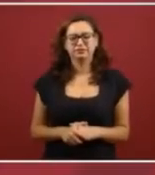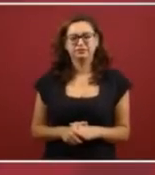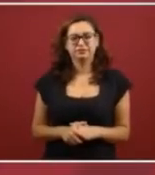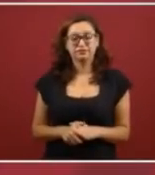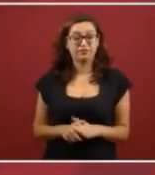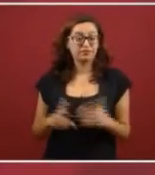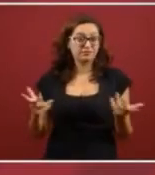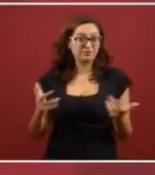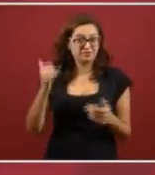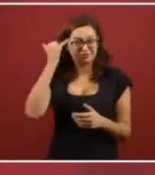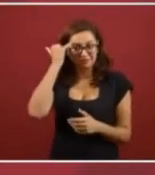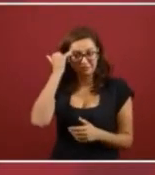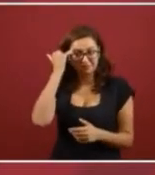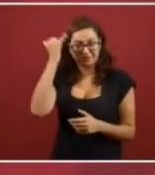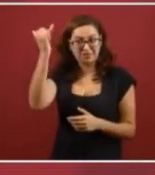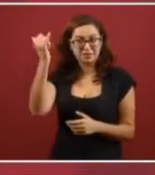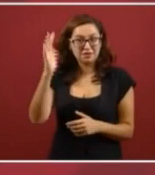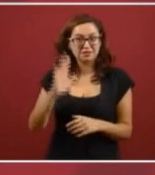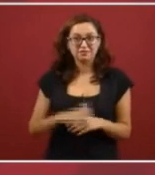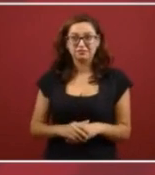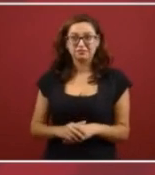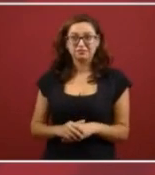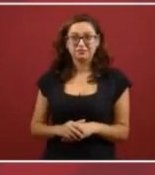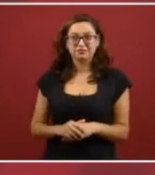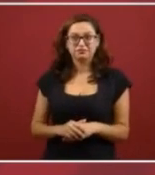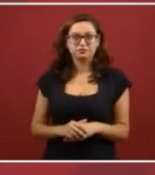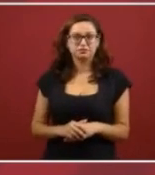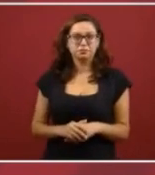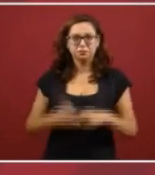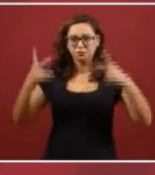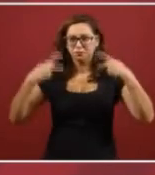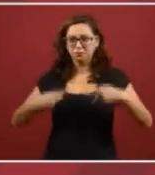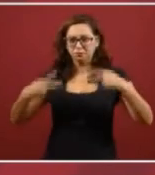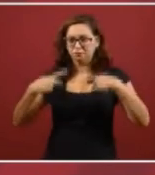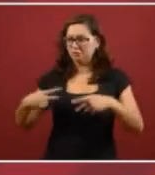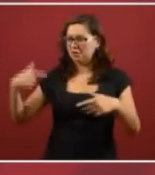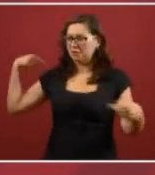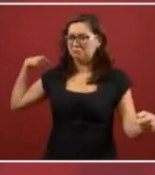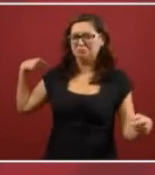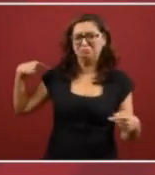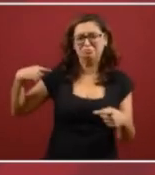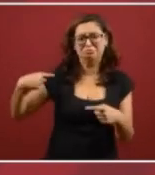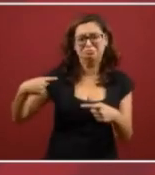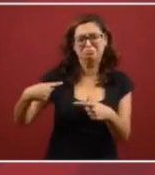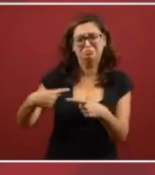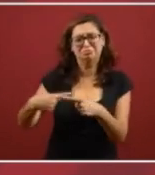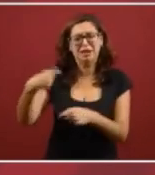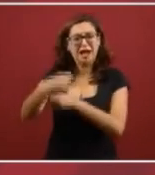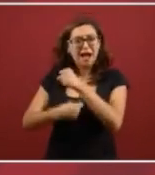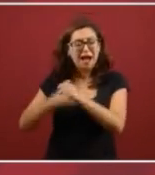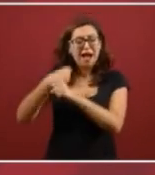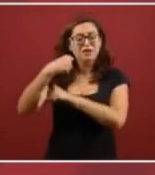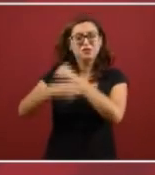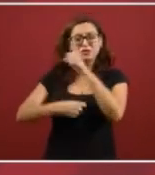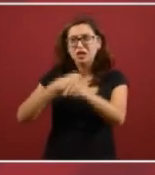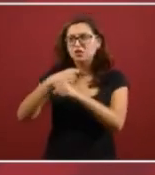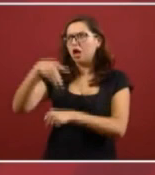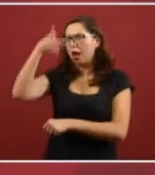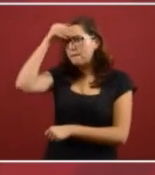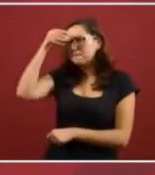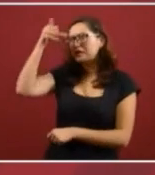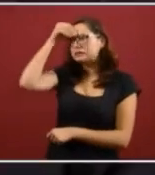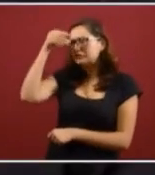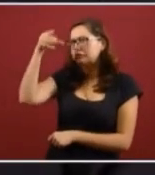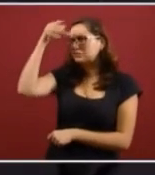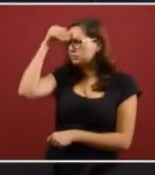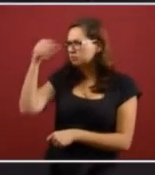get informed manera de pensar in that way of thinking, con esas ideas. With